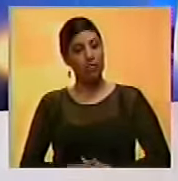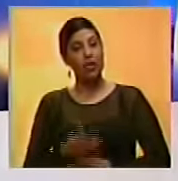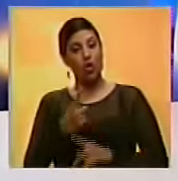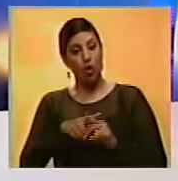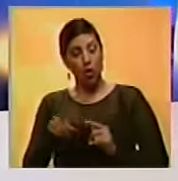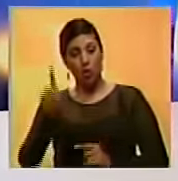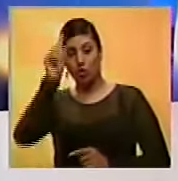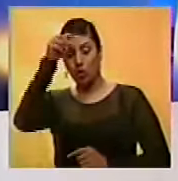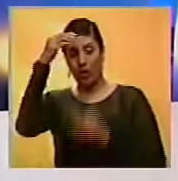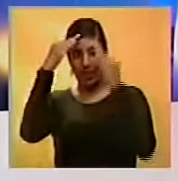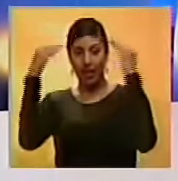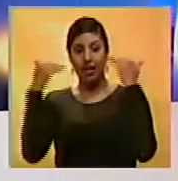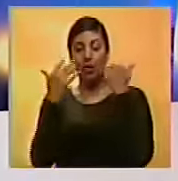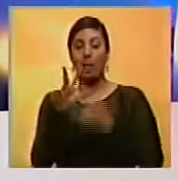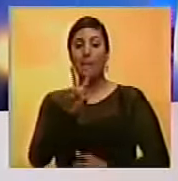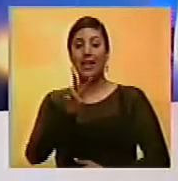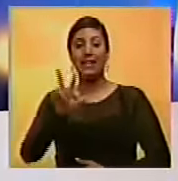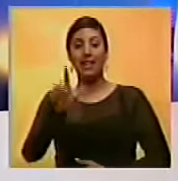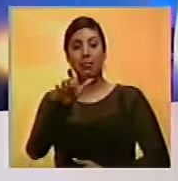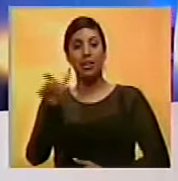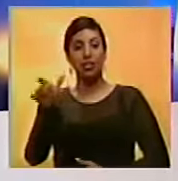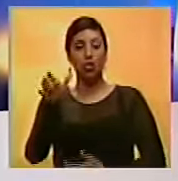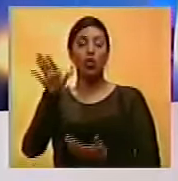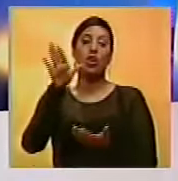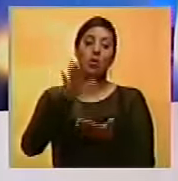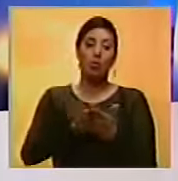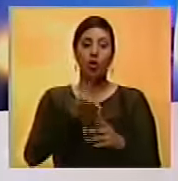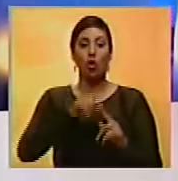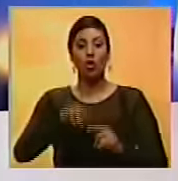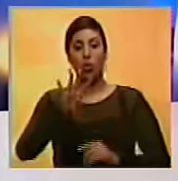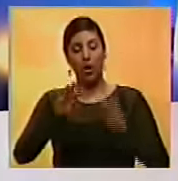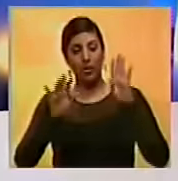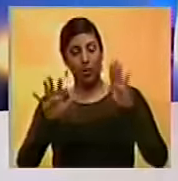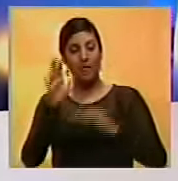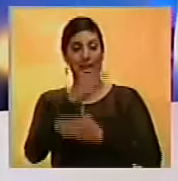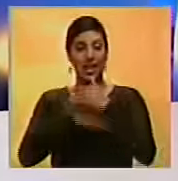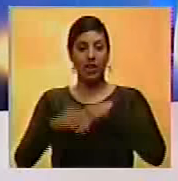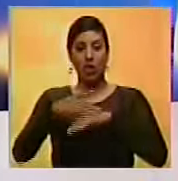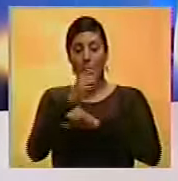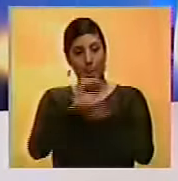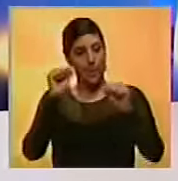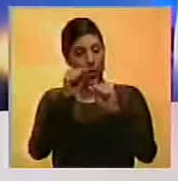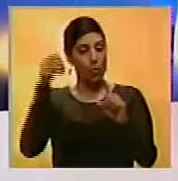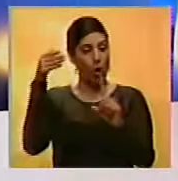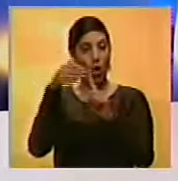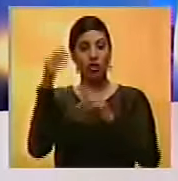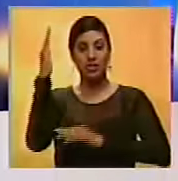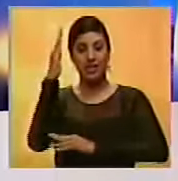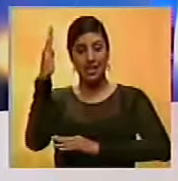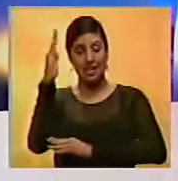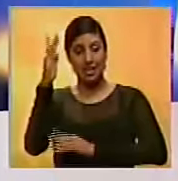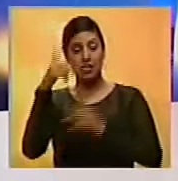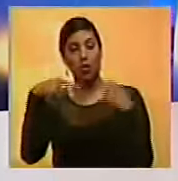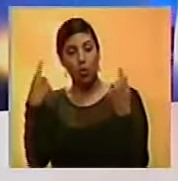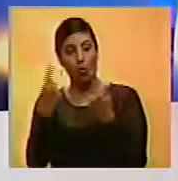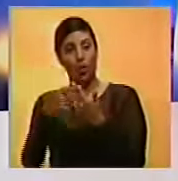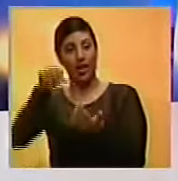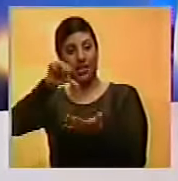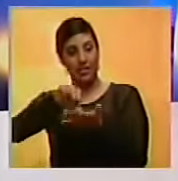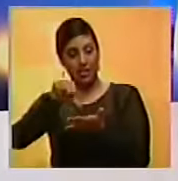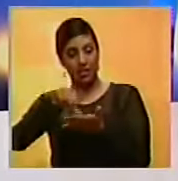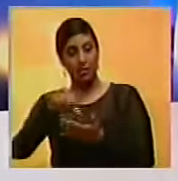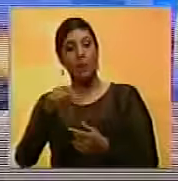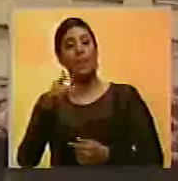en Egipto al menos 23 personas fallecieron y 49 resultaron heridas en un atentado bomba contra una iglesia copta en el centro del